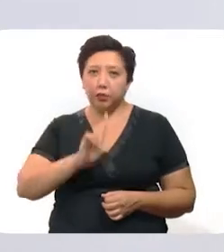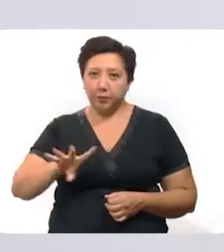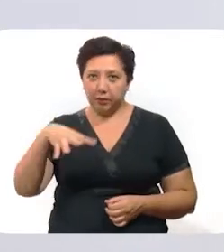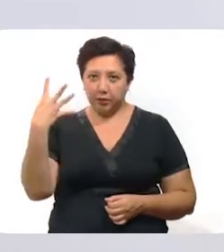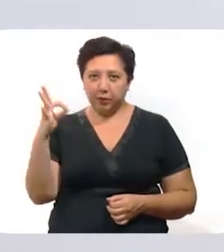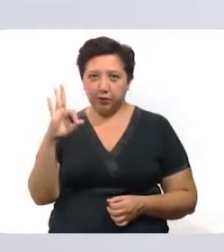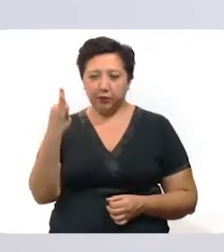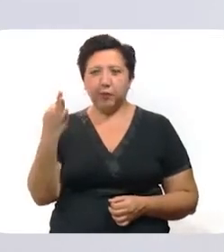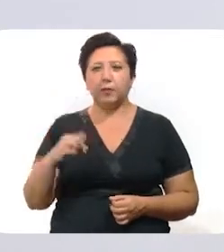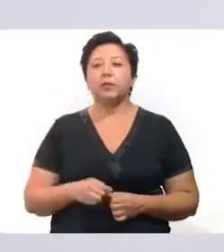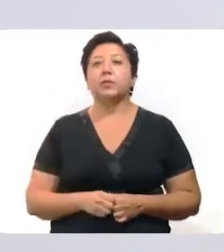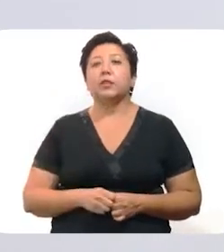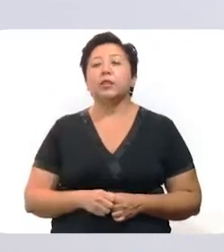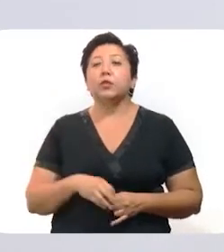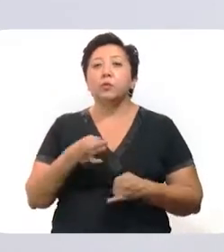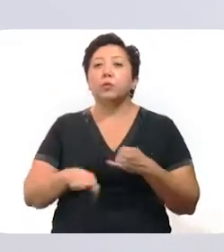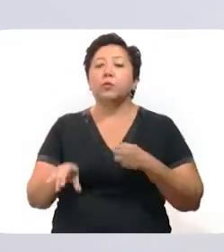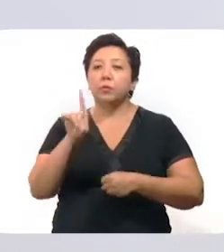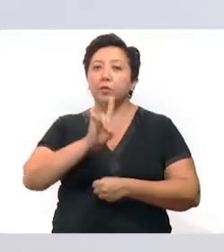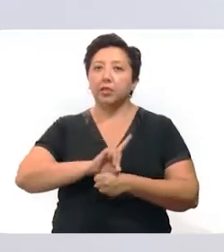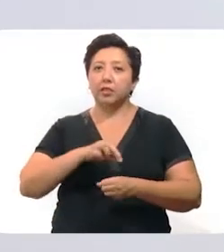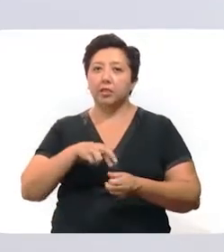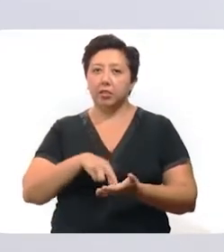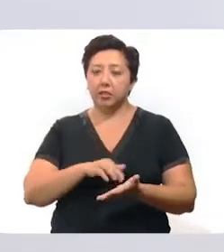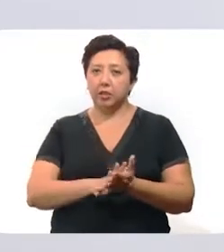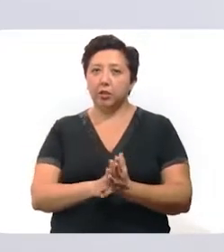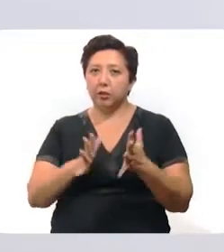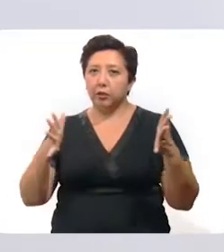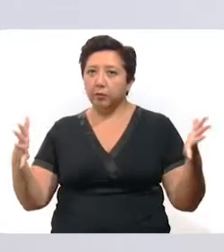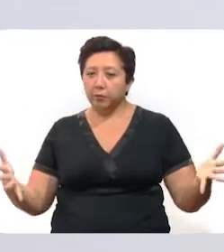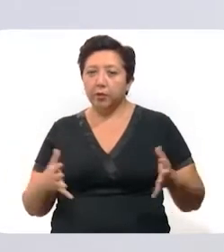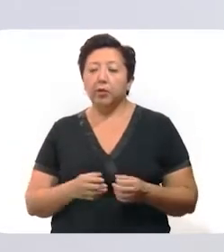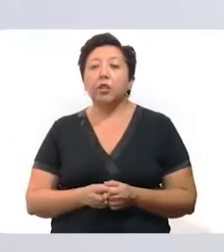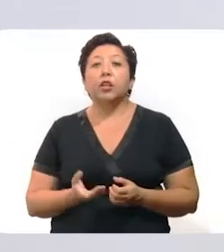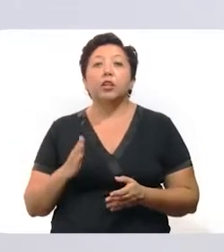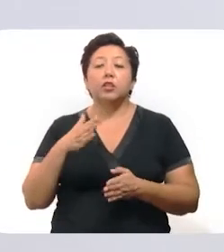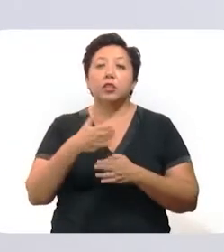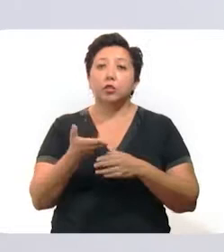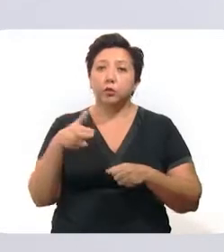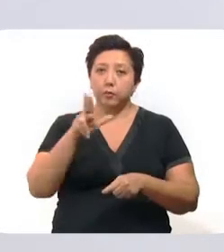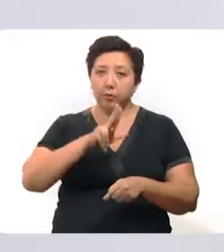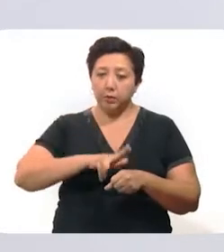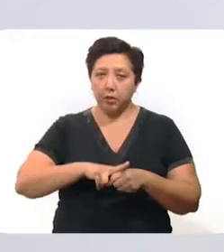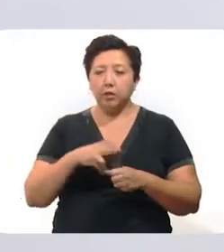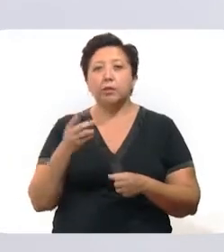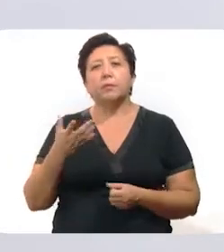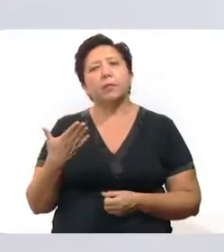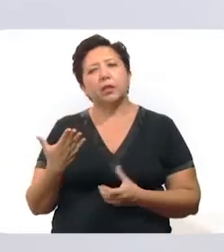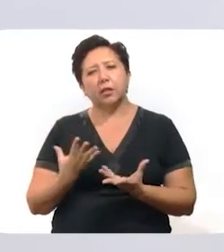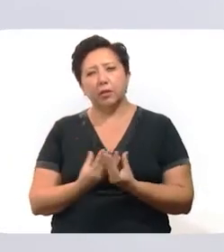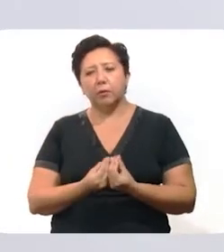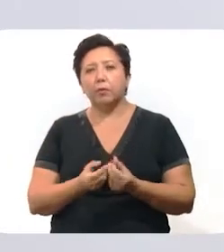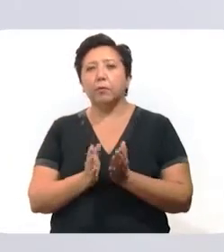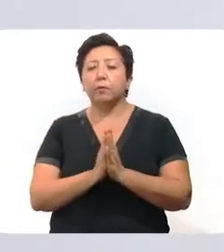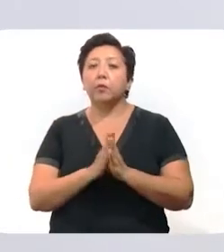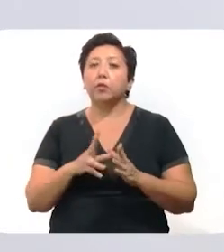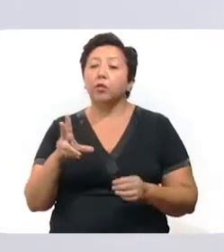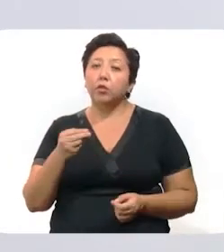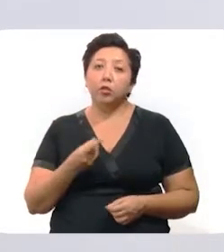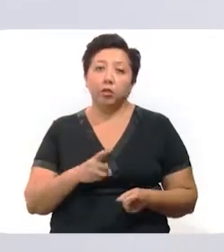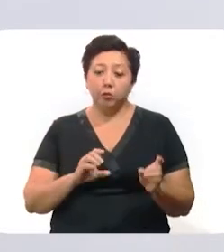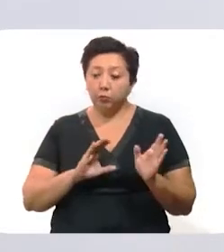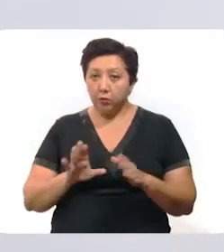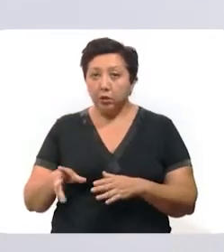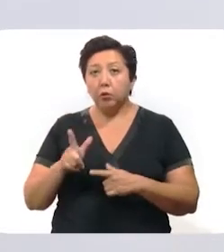domingo 14 de febrero. En los últimos días se ha registrado un incremento importante en los ingresos hospitalarios, por lo que pedimos a la población no bajar